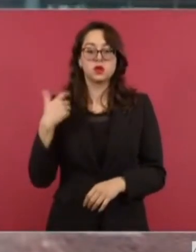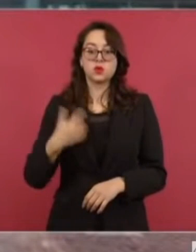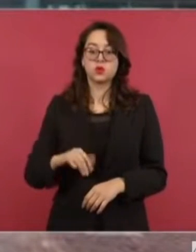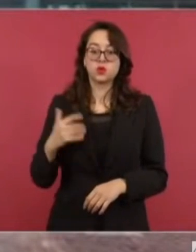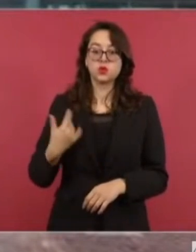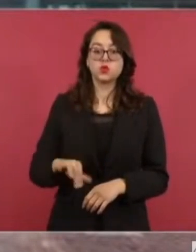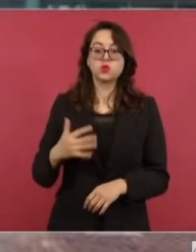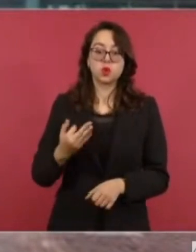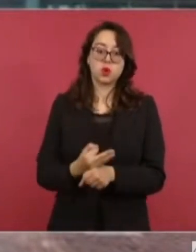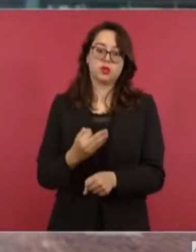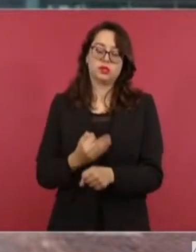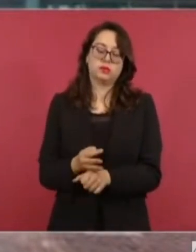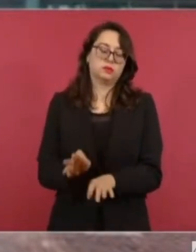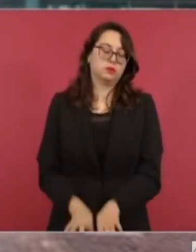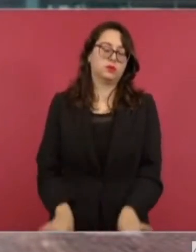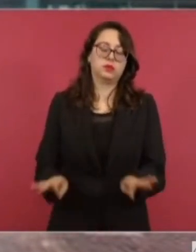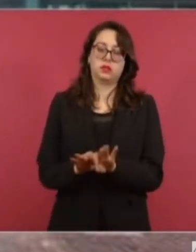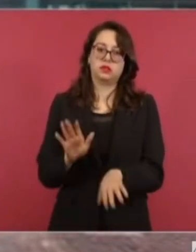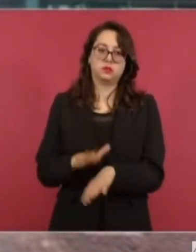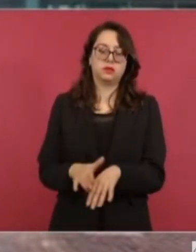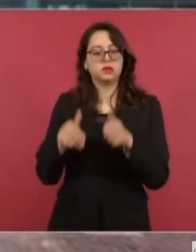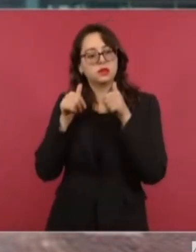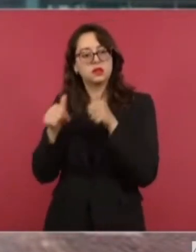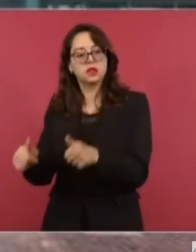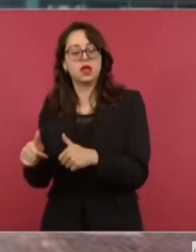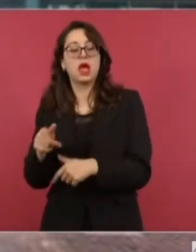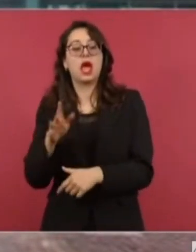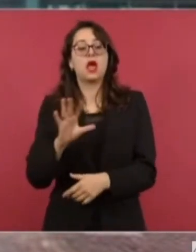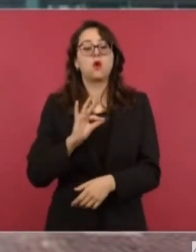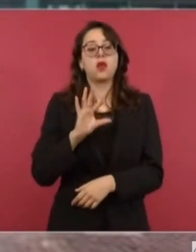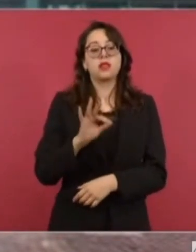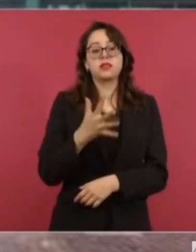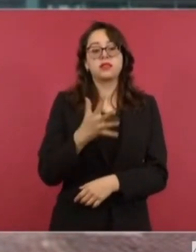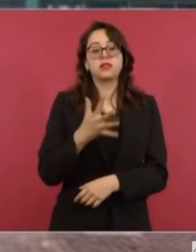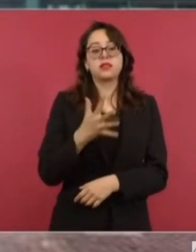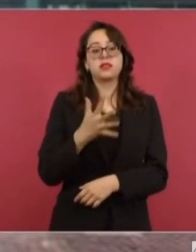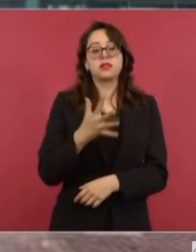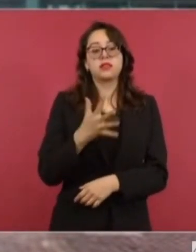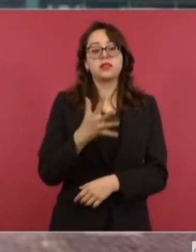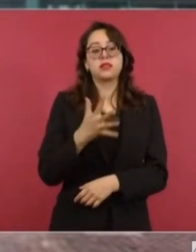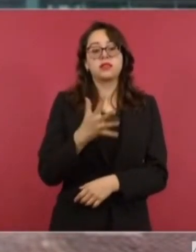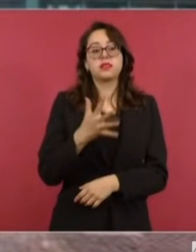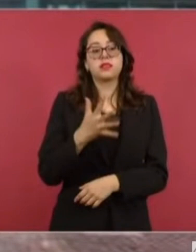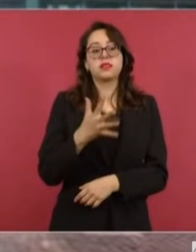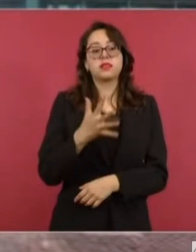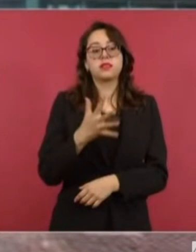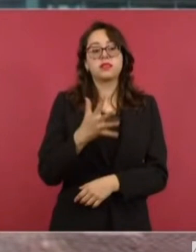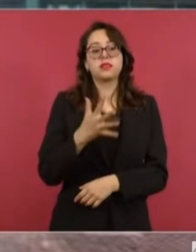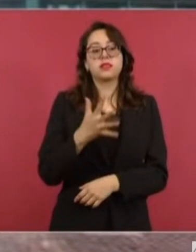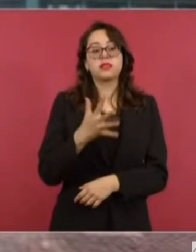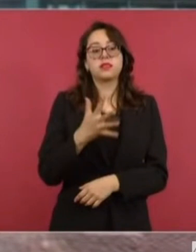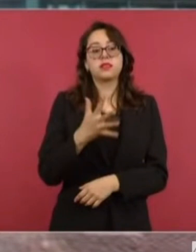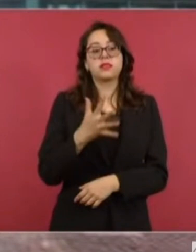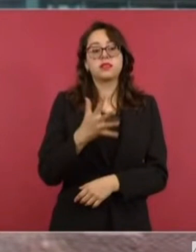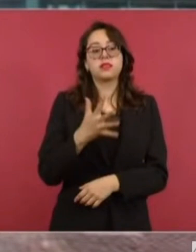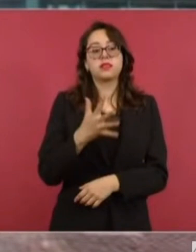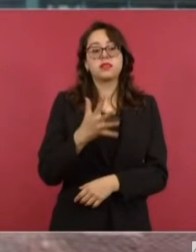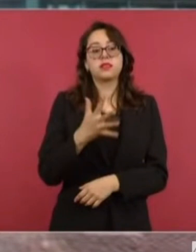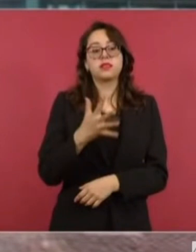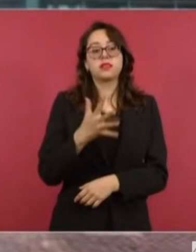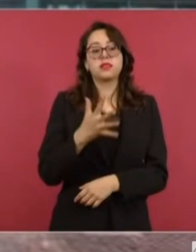emblemático el día de hoy, tiene 45 hospitales con una capacidad hospitalaria de 1,169 camas